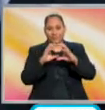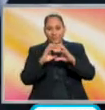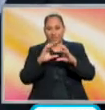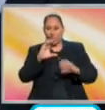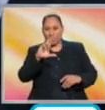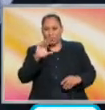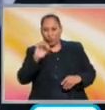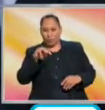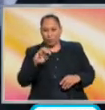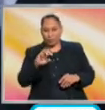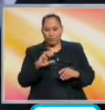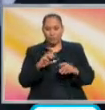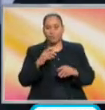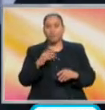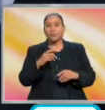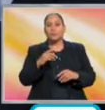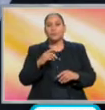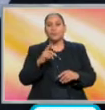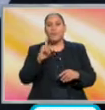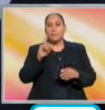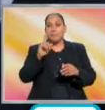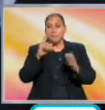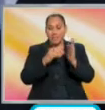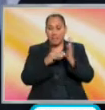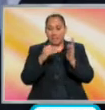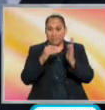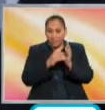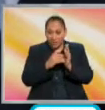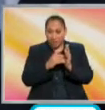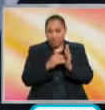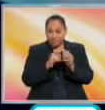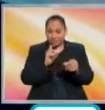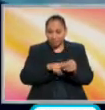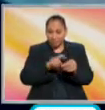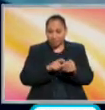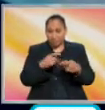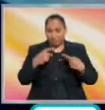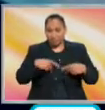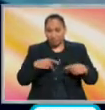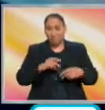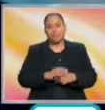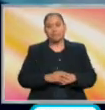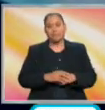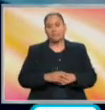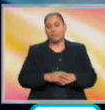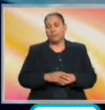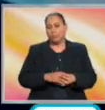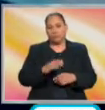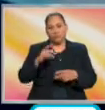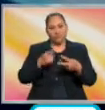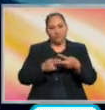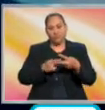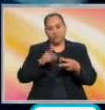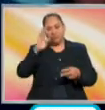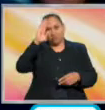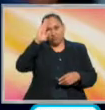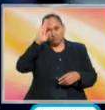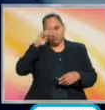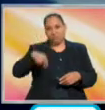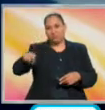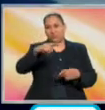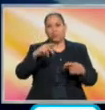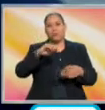de los apartados de los buscadores, trae más de 1,000 millones de usuarios. Es un tema que impacta a toda la sociedad. Y